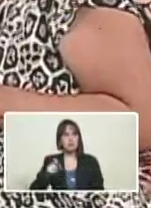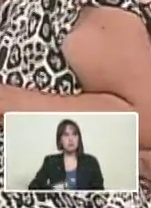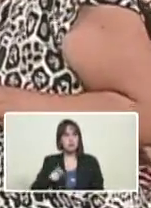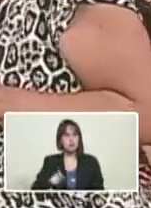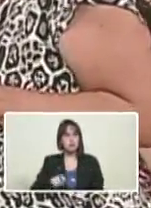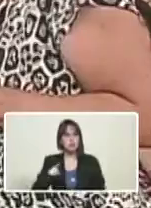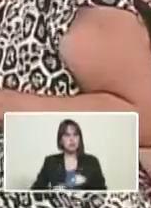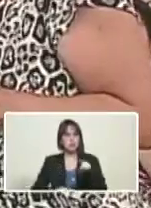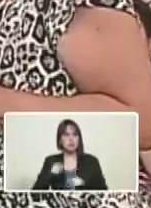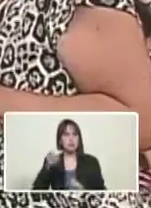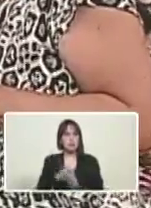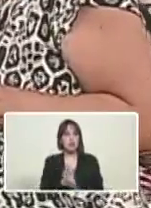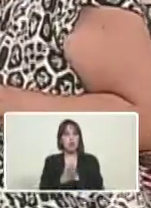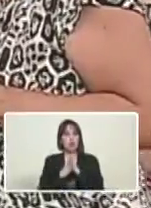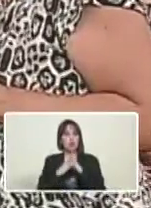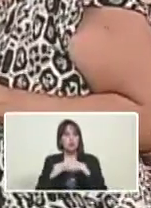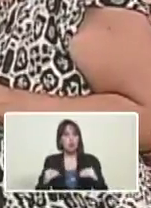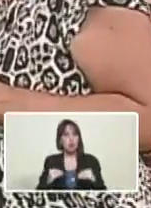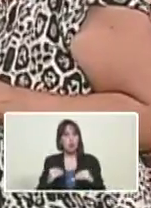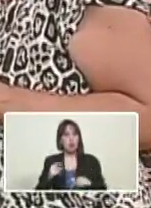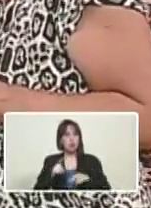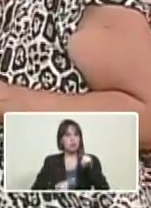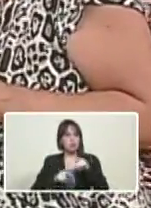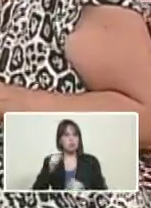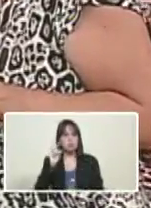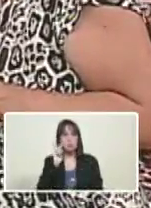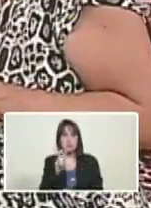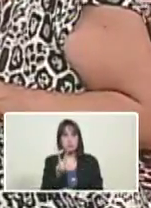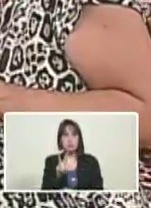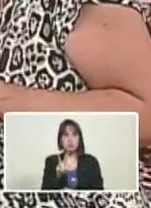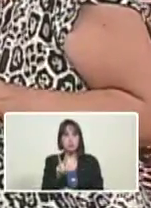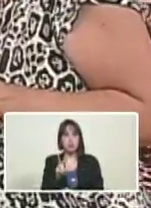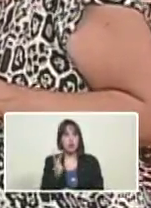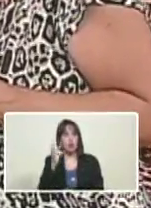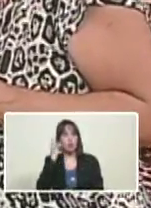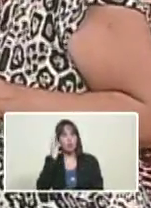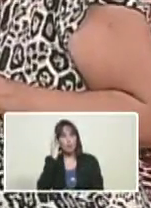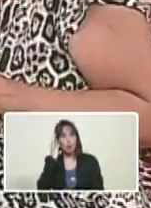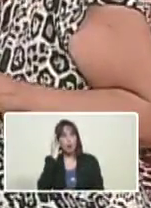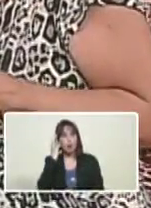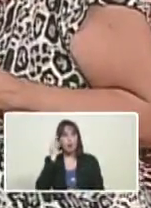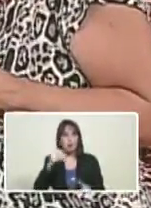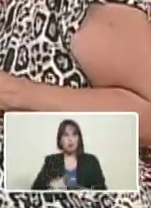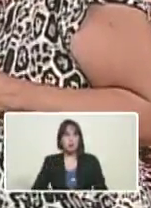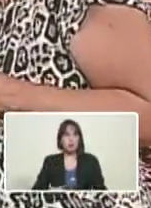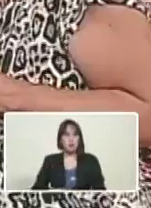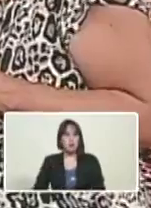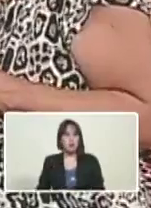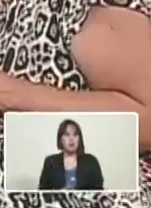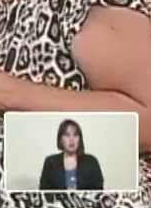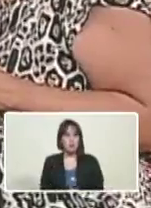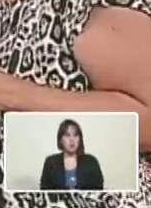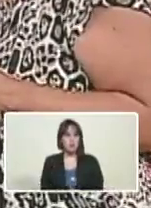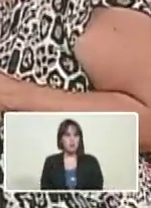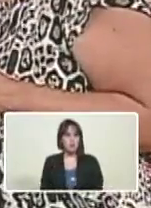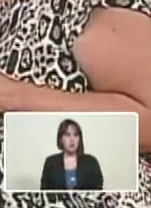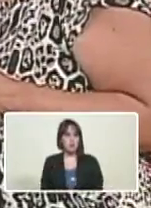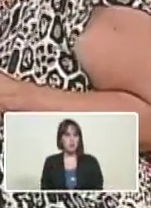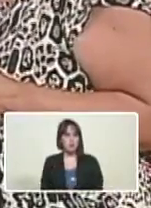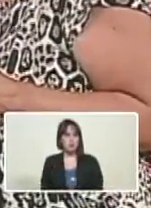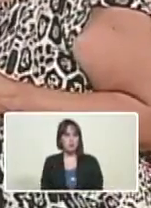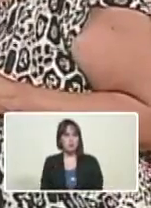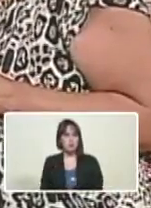humanizado, tengan todos sus insumos, presidente, sean mujeres luchadoras con ese niño que viene,